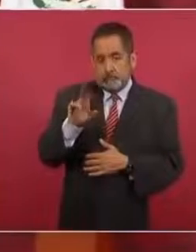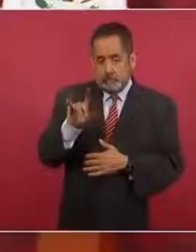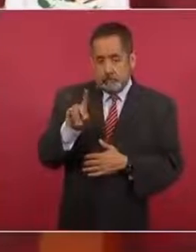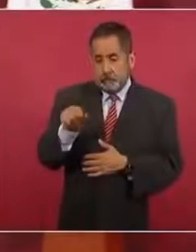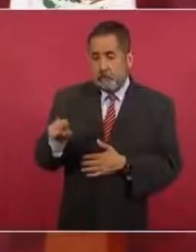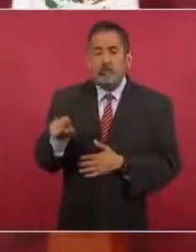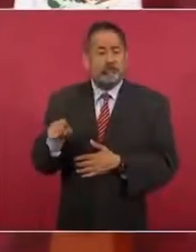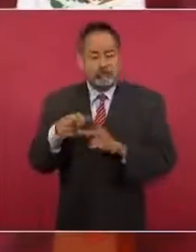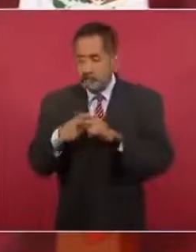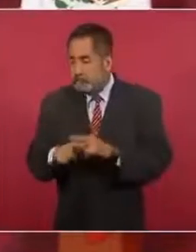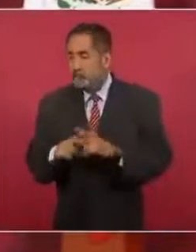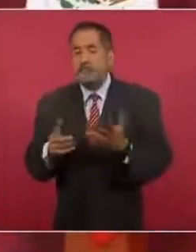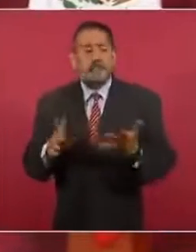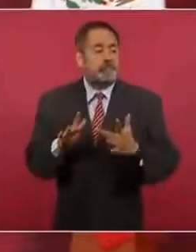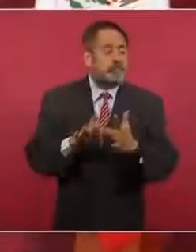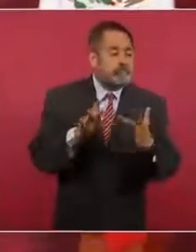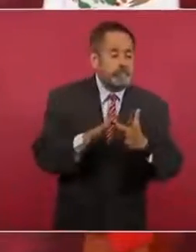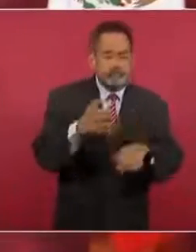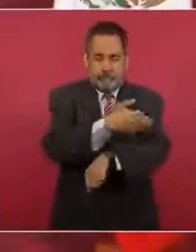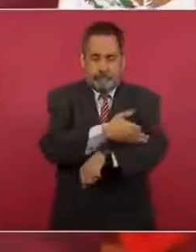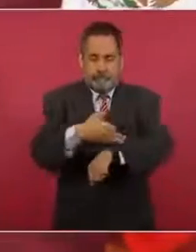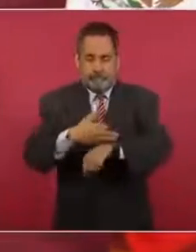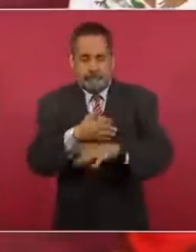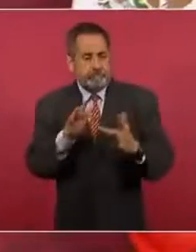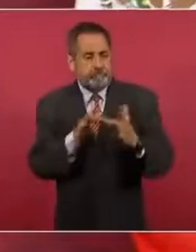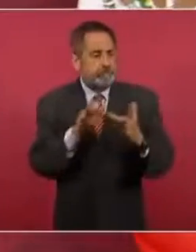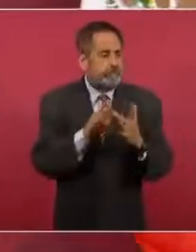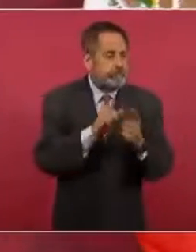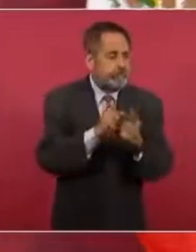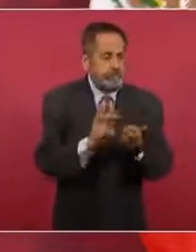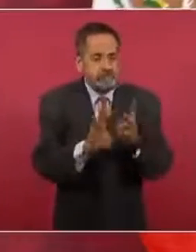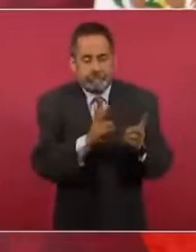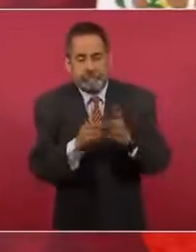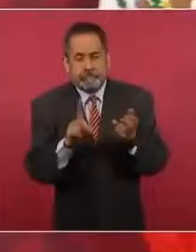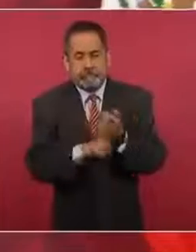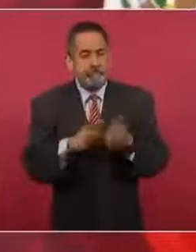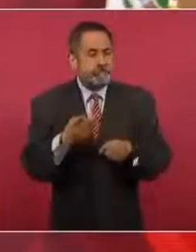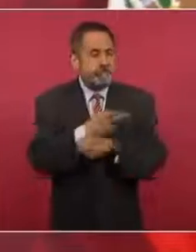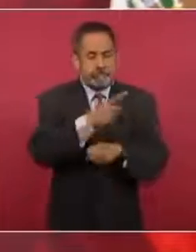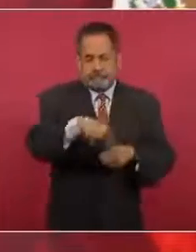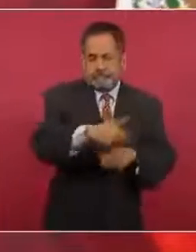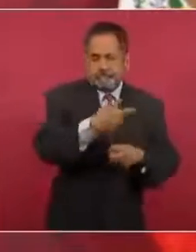comunicación con los familiares de las víctimas,